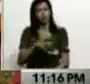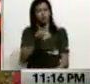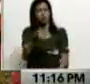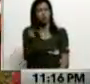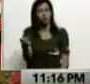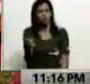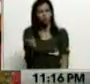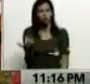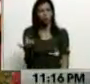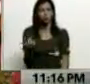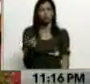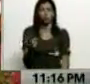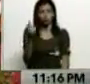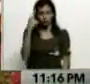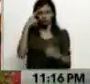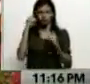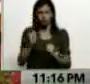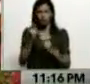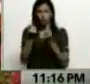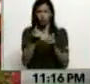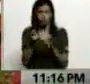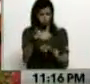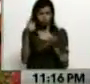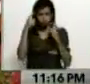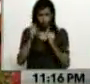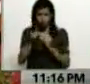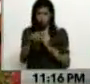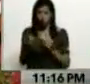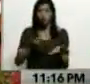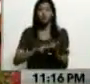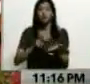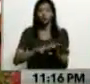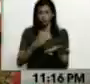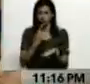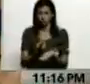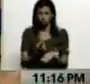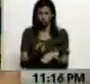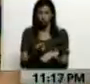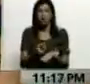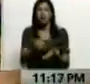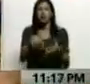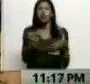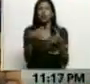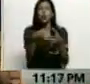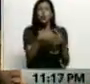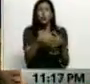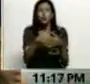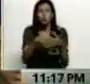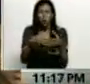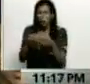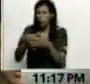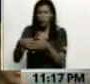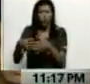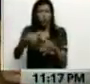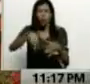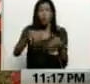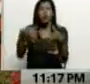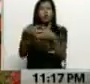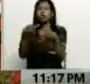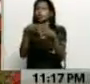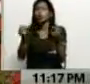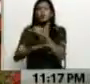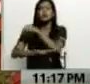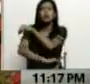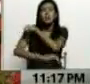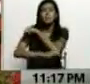cierto señor usted que sabe más de economía que yo ellos lo que tenan todos ellos V